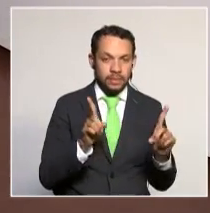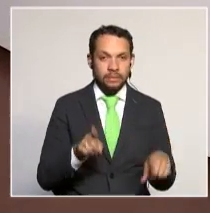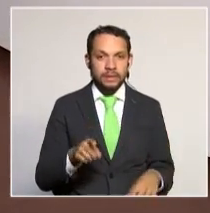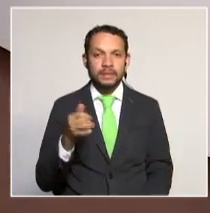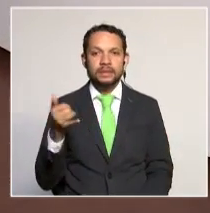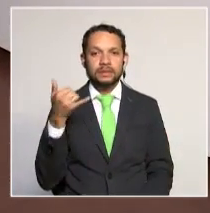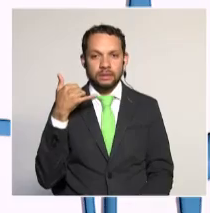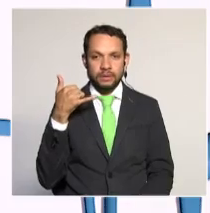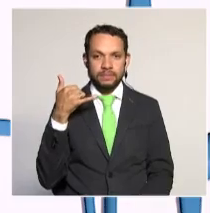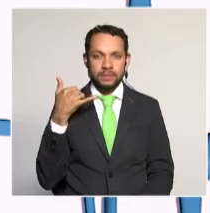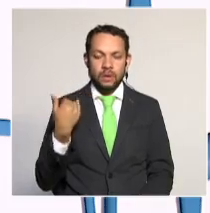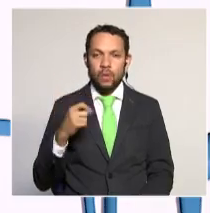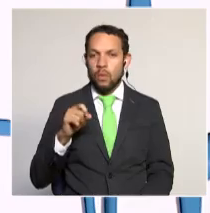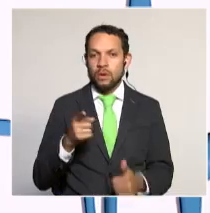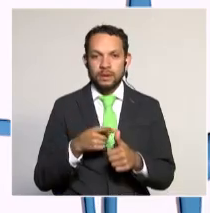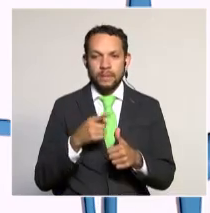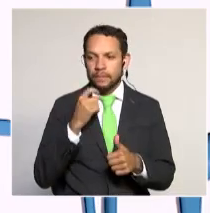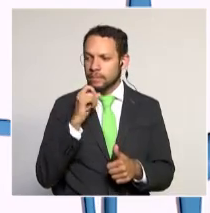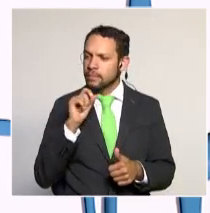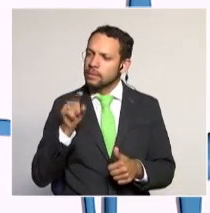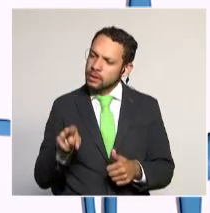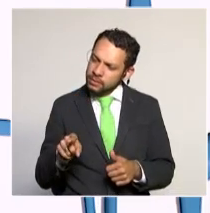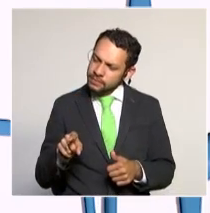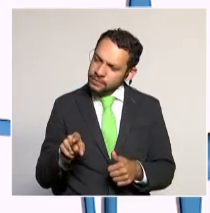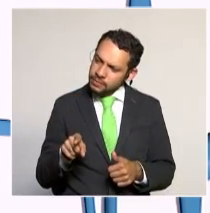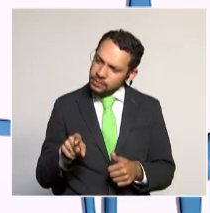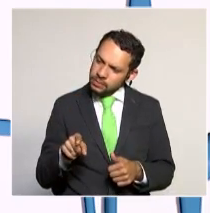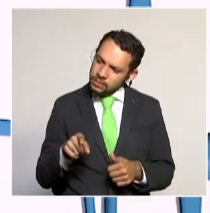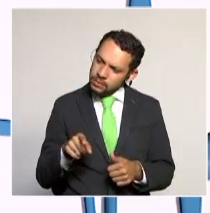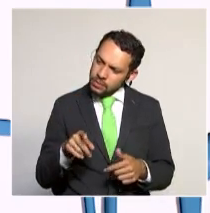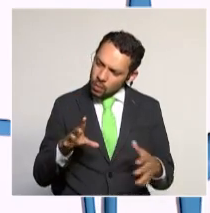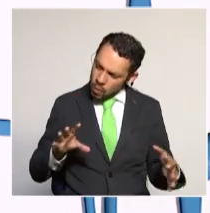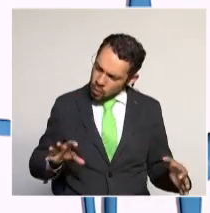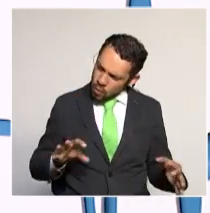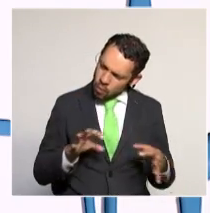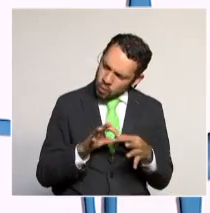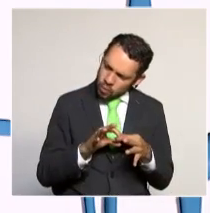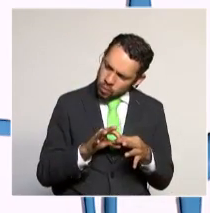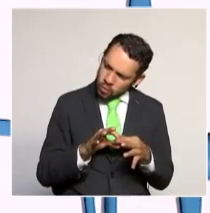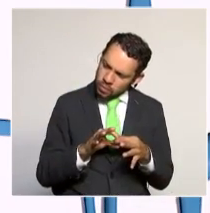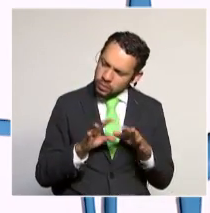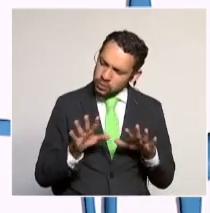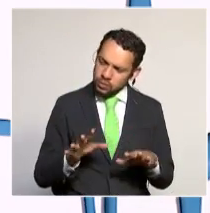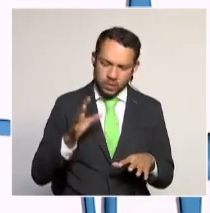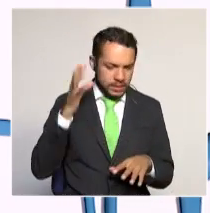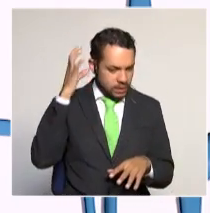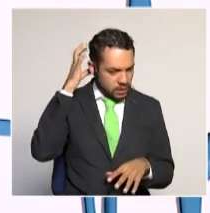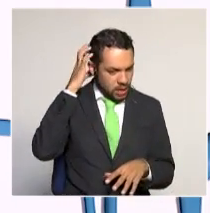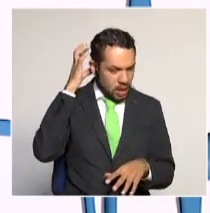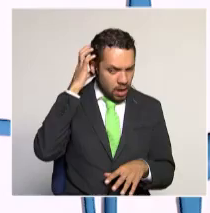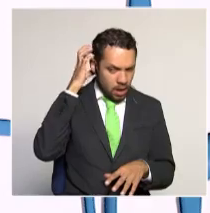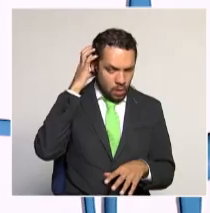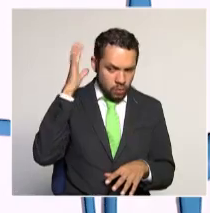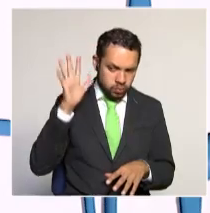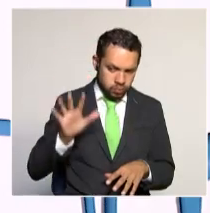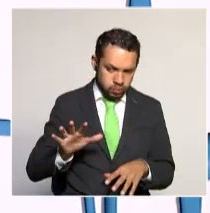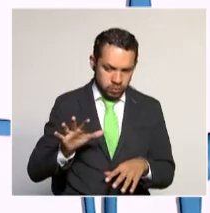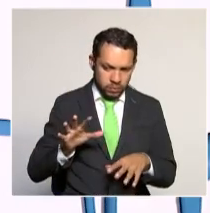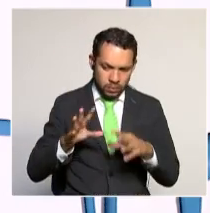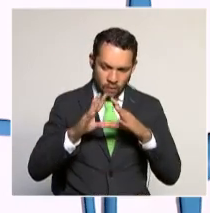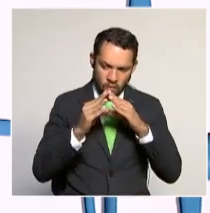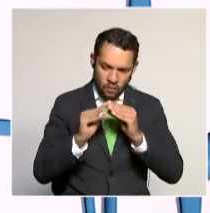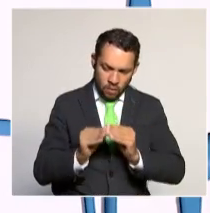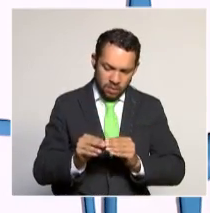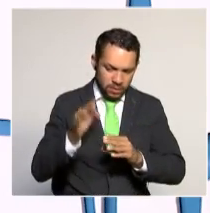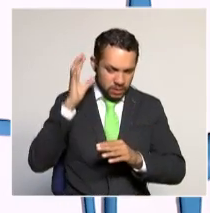tenemos. Y una de ellas es que si hay alguna relación a nivel cerebral de todo ese proceso